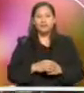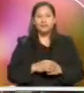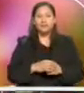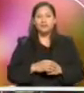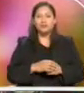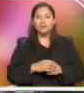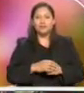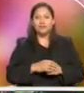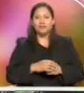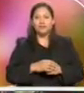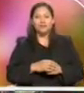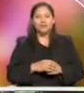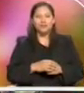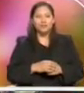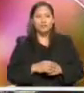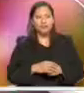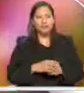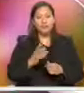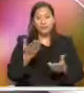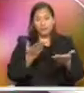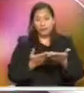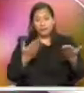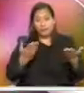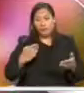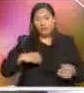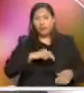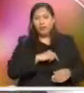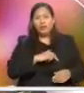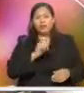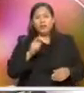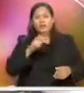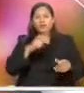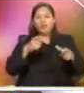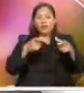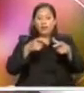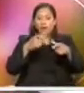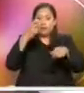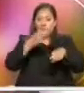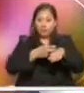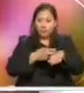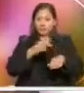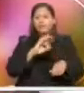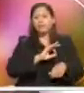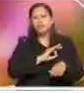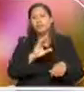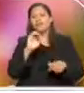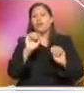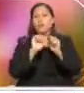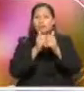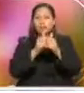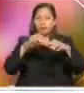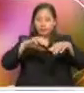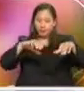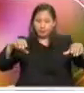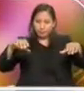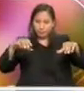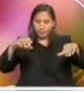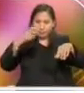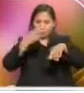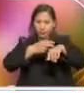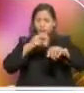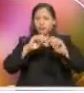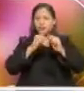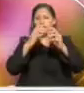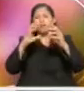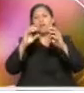es. Y pues bueno, lo que vamos a hacer ya ahora nada más es montarlo en unas tostadas. Le pueden poner ustedes en una baguette, ¿no? Si ustedes la baguette, el pan, el bolillo, lo que